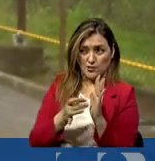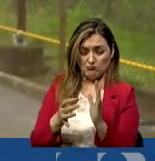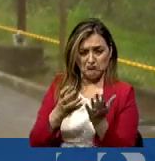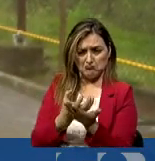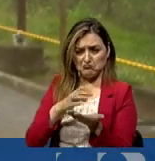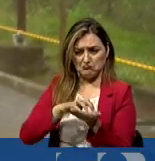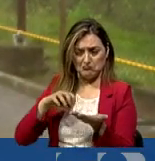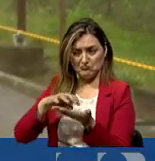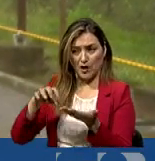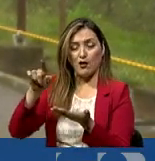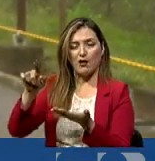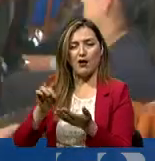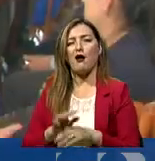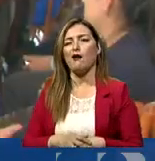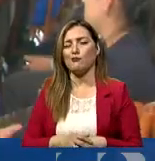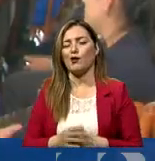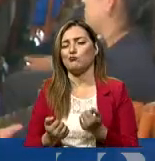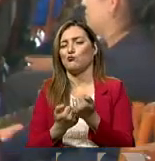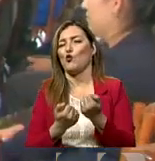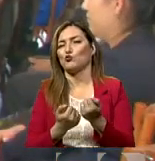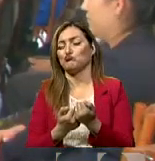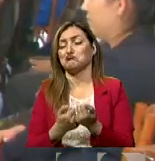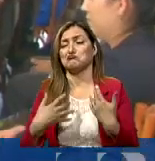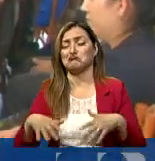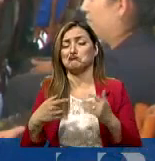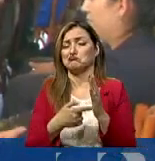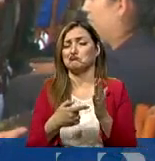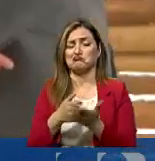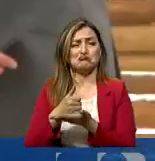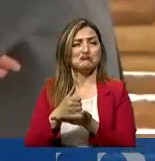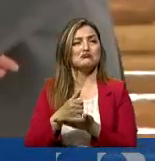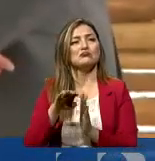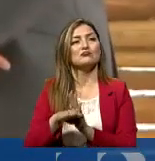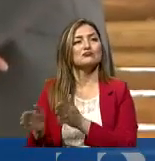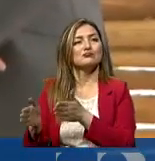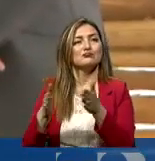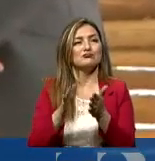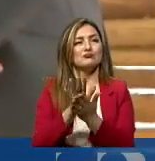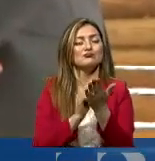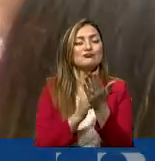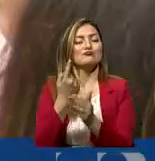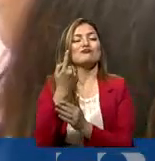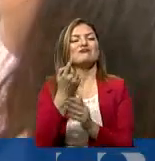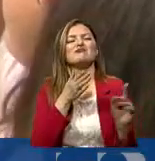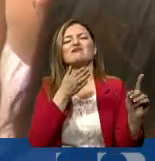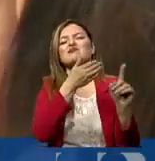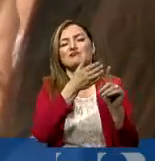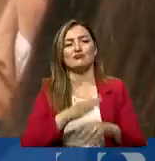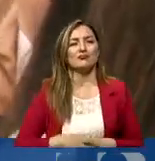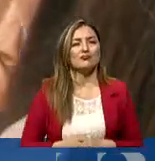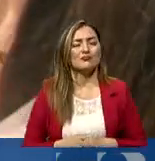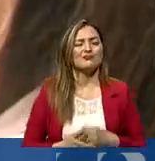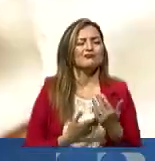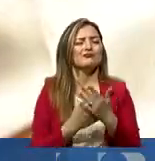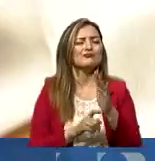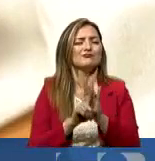a la conservación, a los bioemprendimientos. Esto es solo una parte de la amplia solución que el proyecto pretende alcanzar, ya que también se contempla